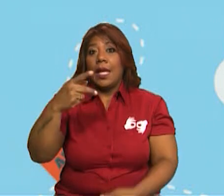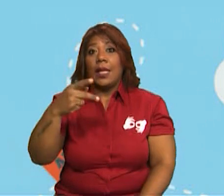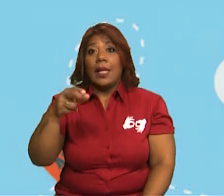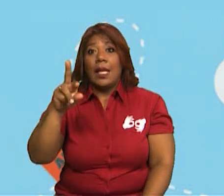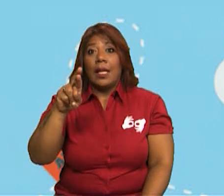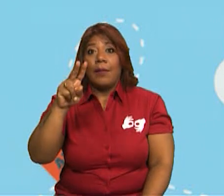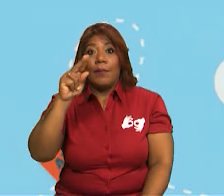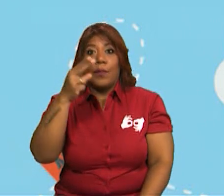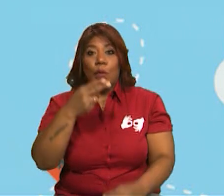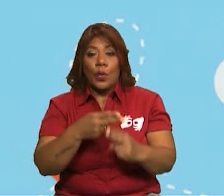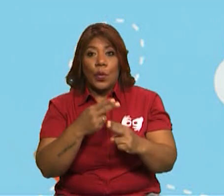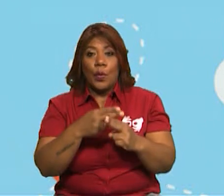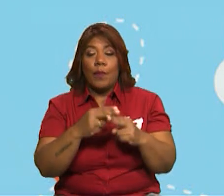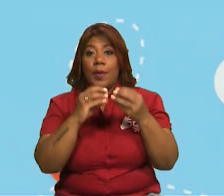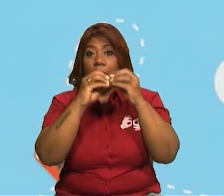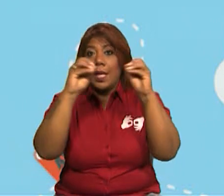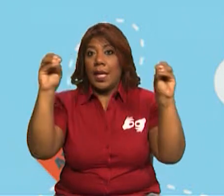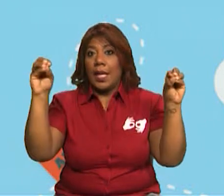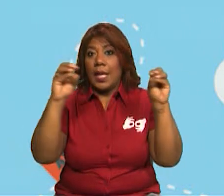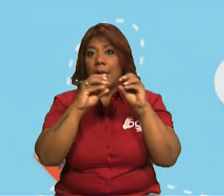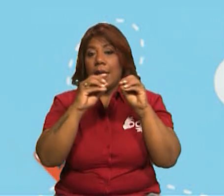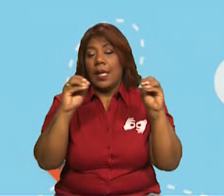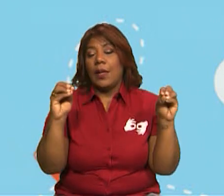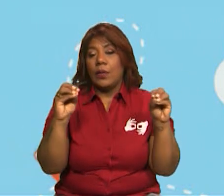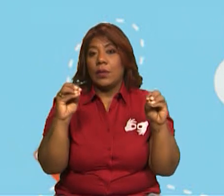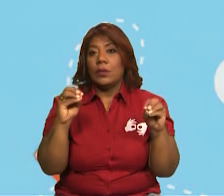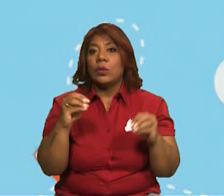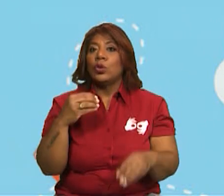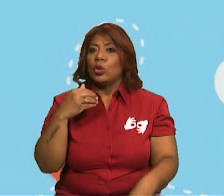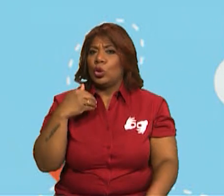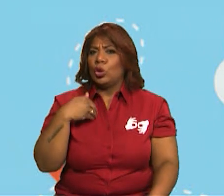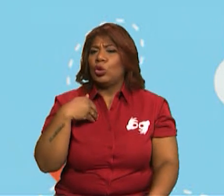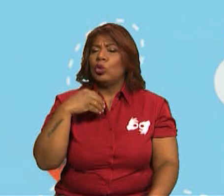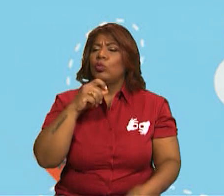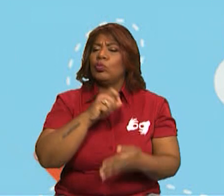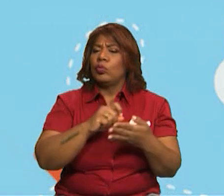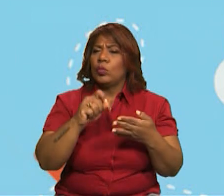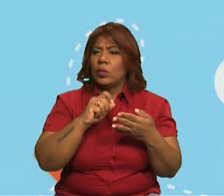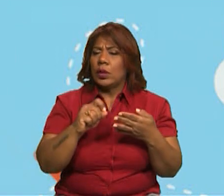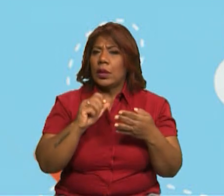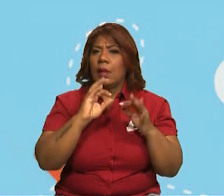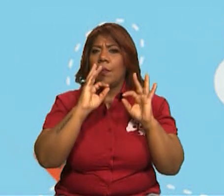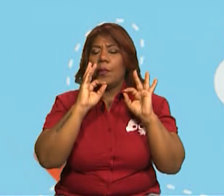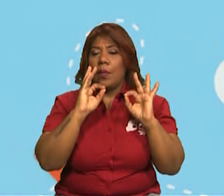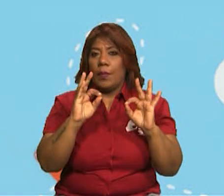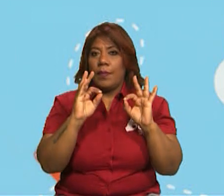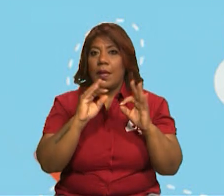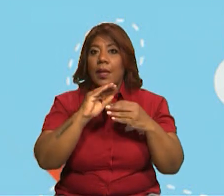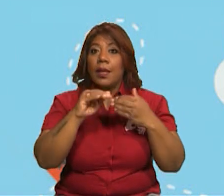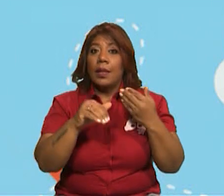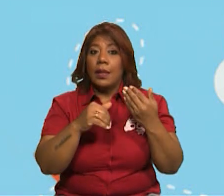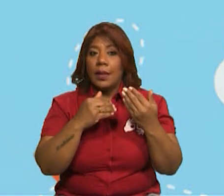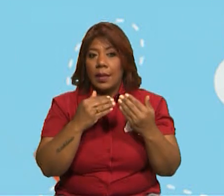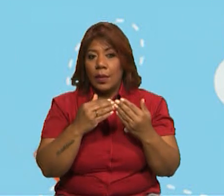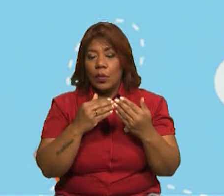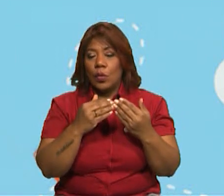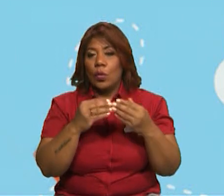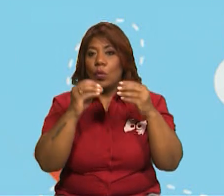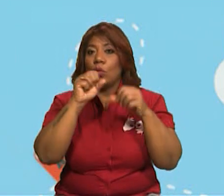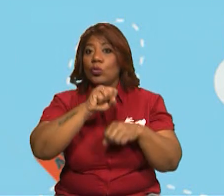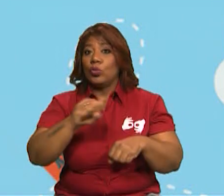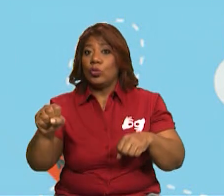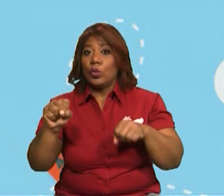la oración, en las oraciones, empleo correctamente las estructuras sintácticas de la oración,